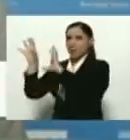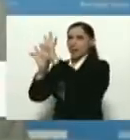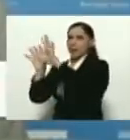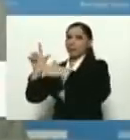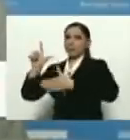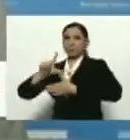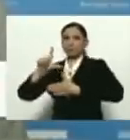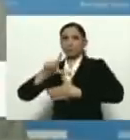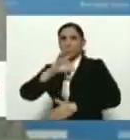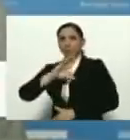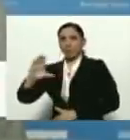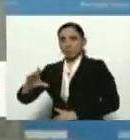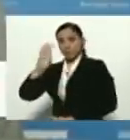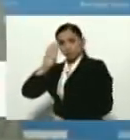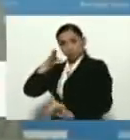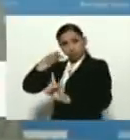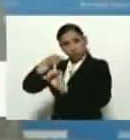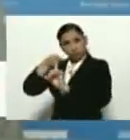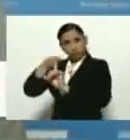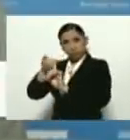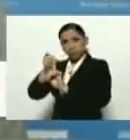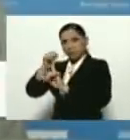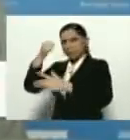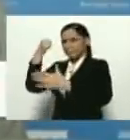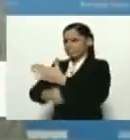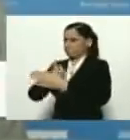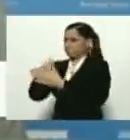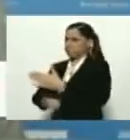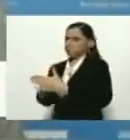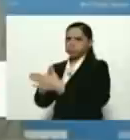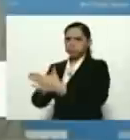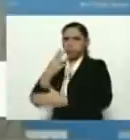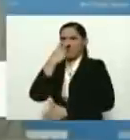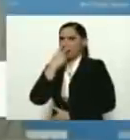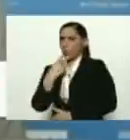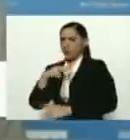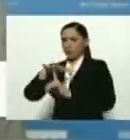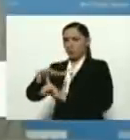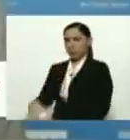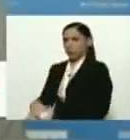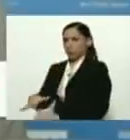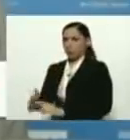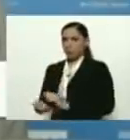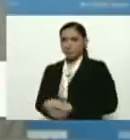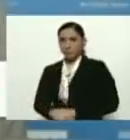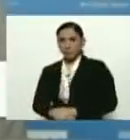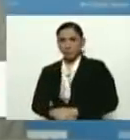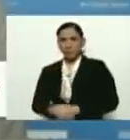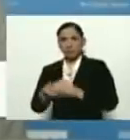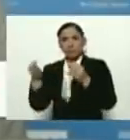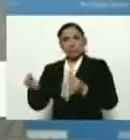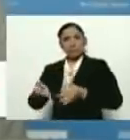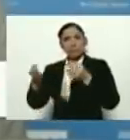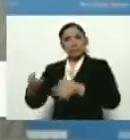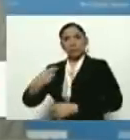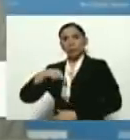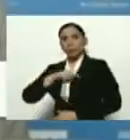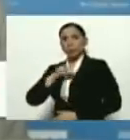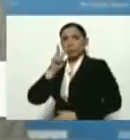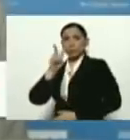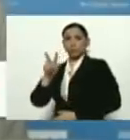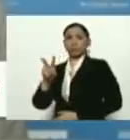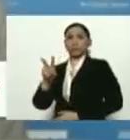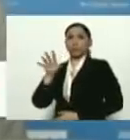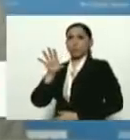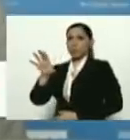Caribe, cuyo énfasis se encuentra en la lucha contra la pobreza y la exclusión. Temas siempre vigentes en la región que